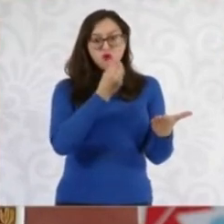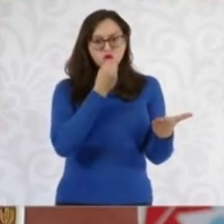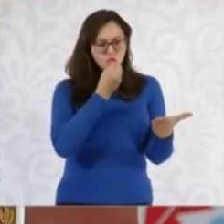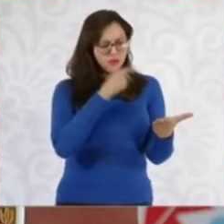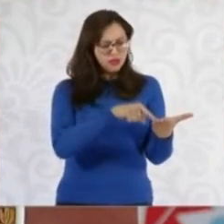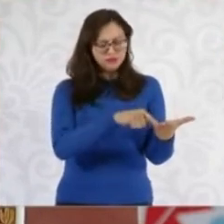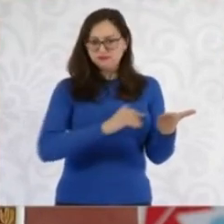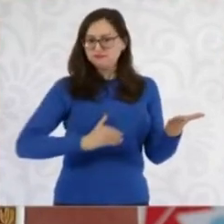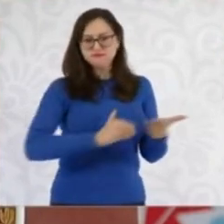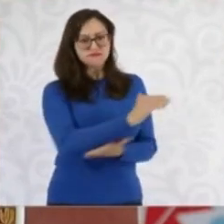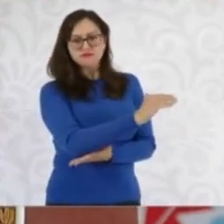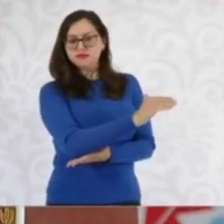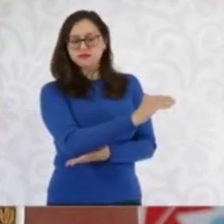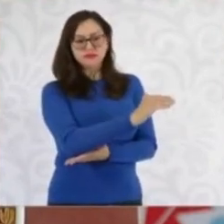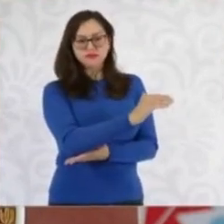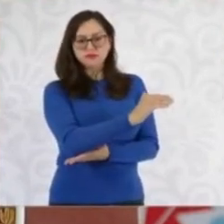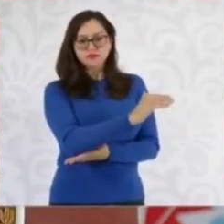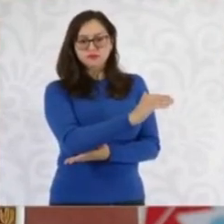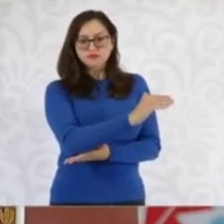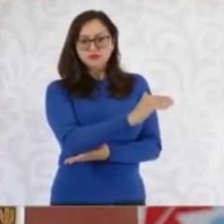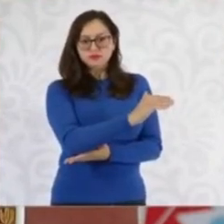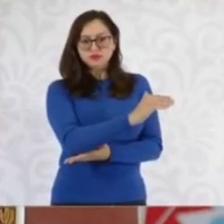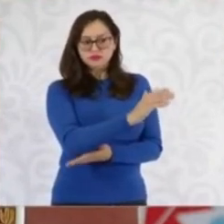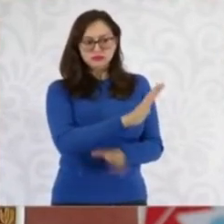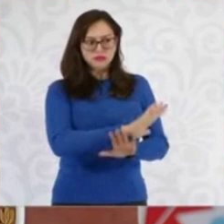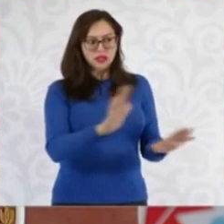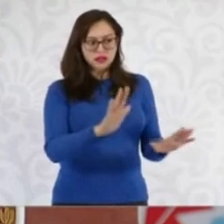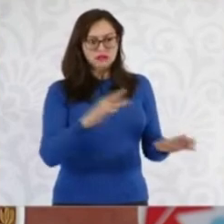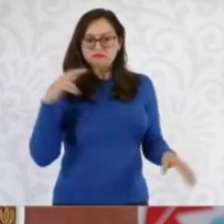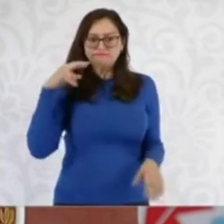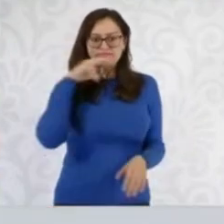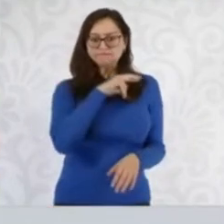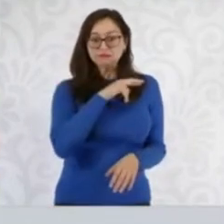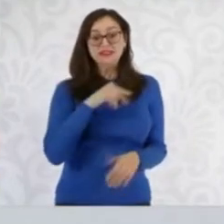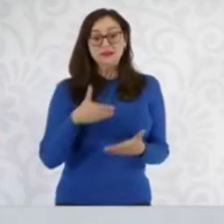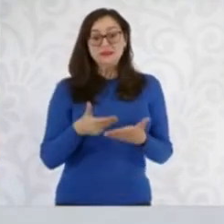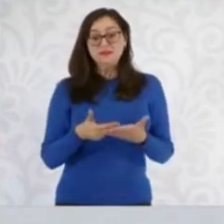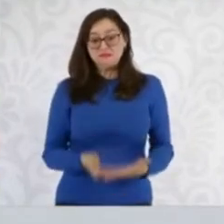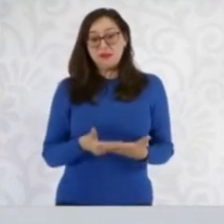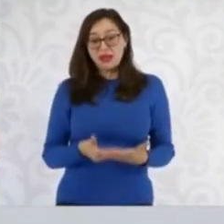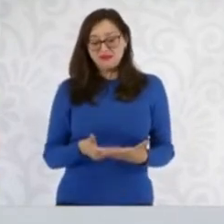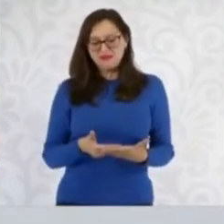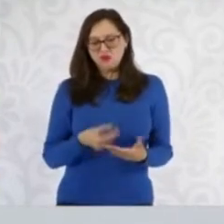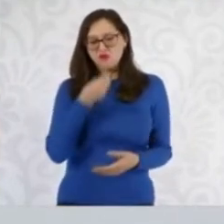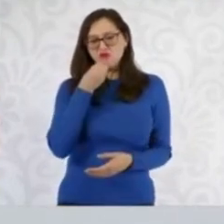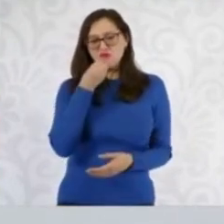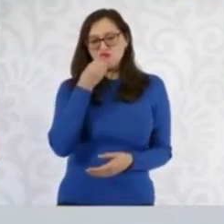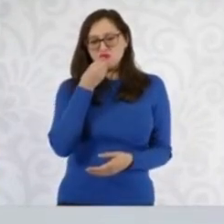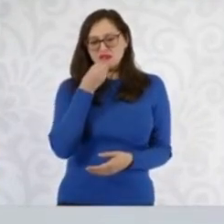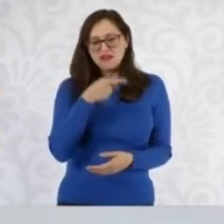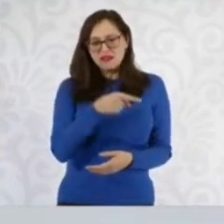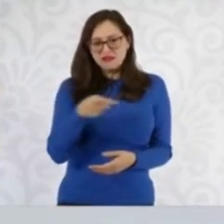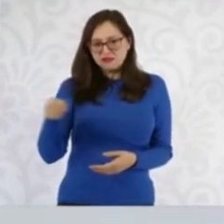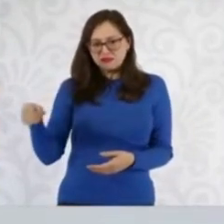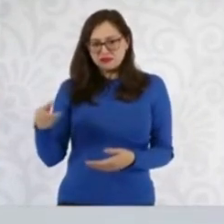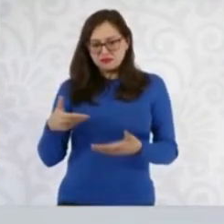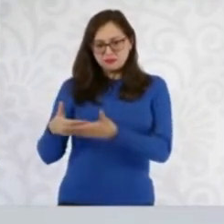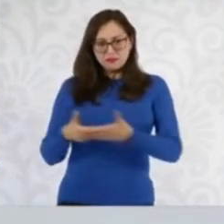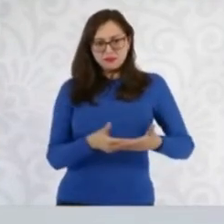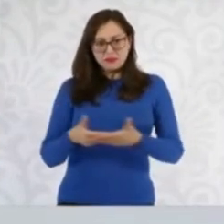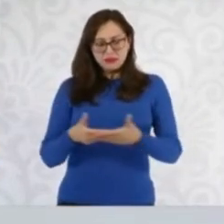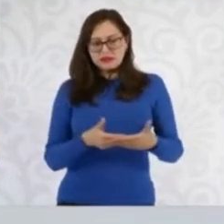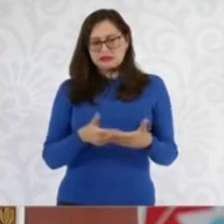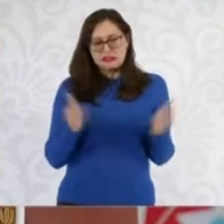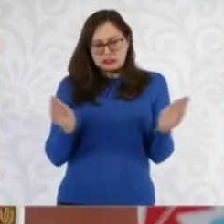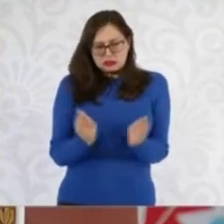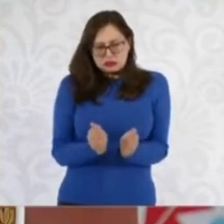se da a los pequeñitos, a los bebés. La mayoría son prematuros, como se llama, no sé si así